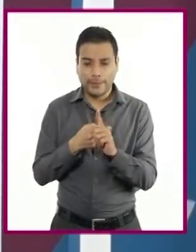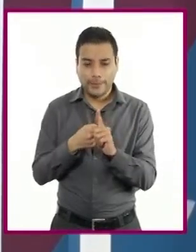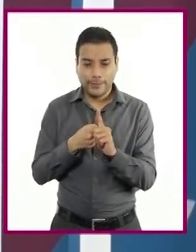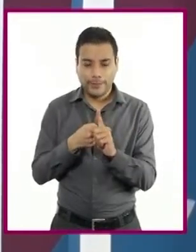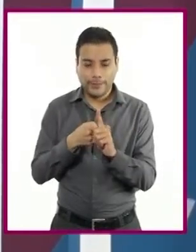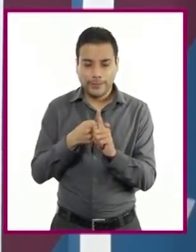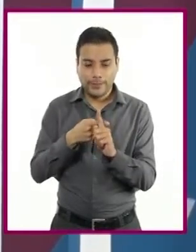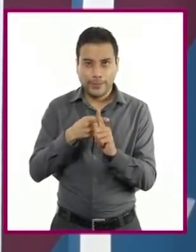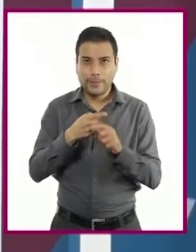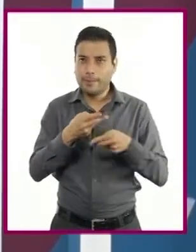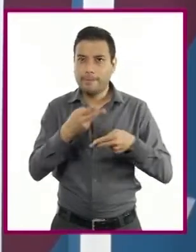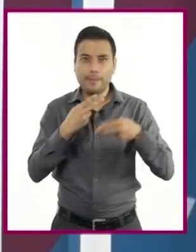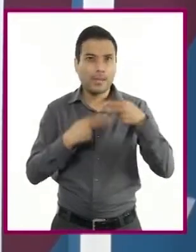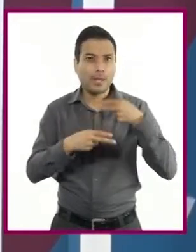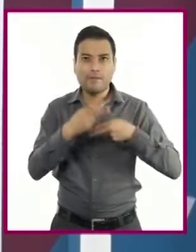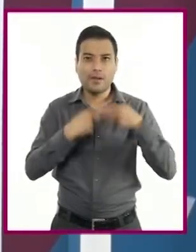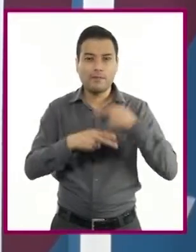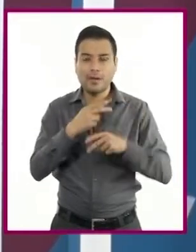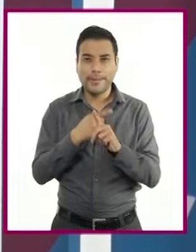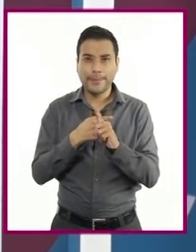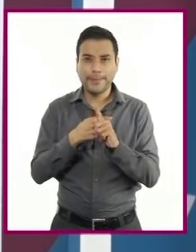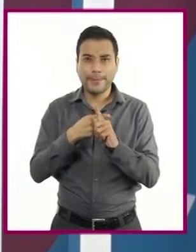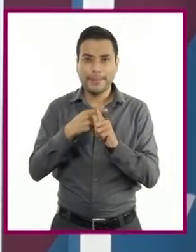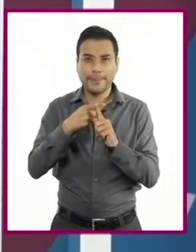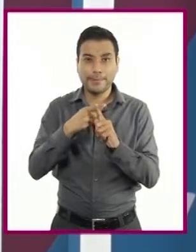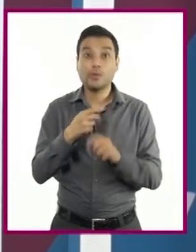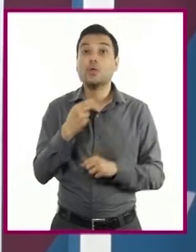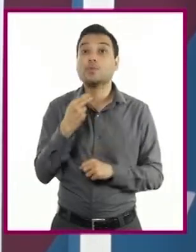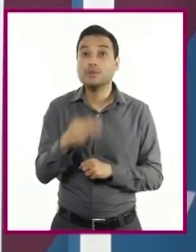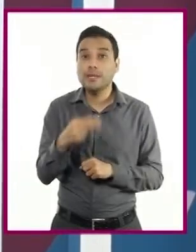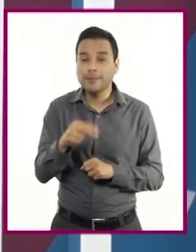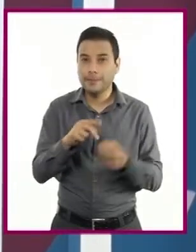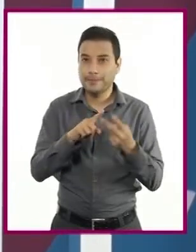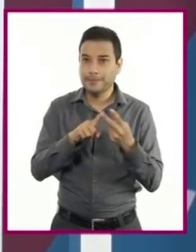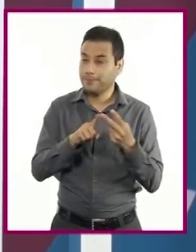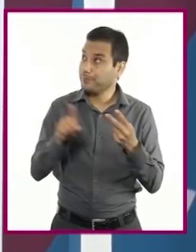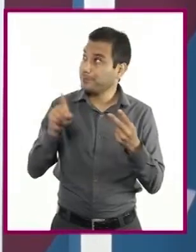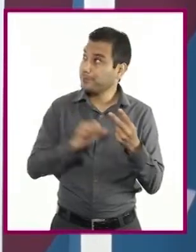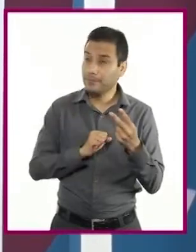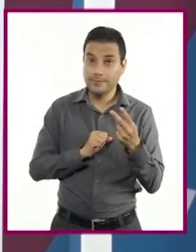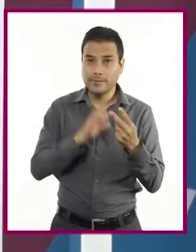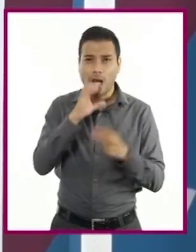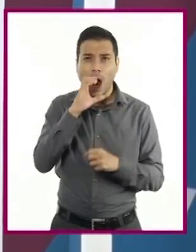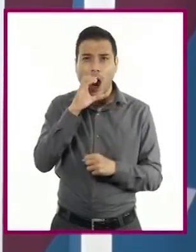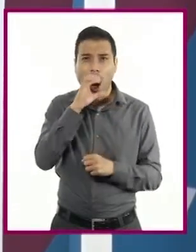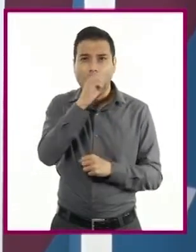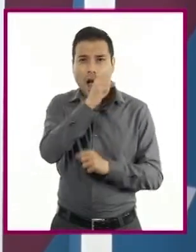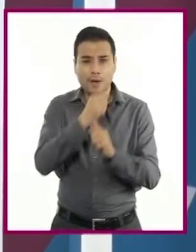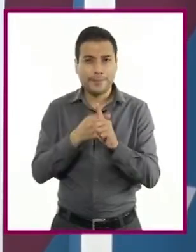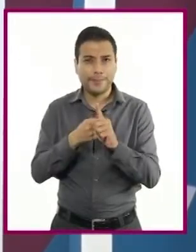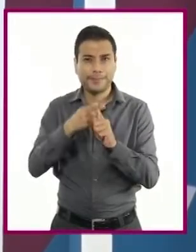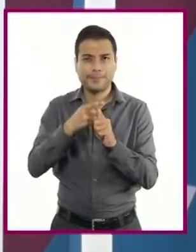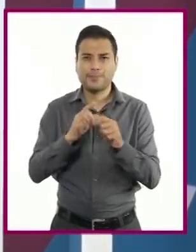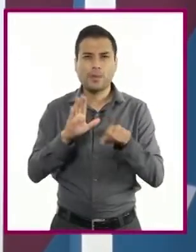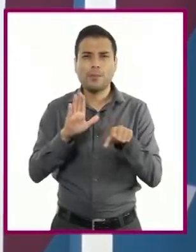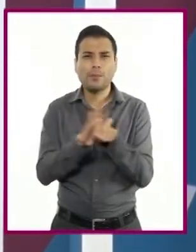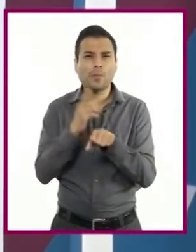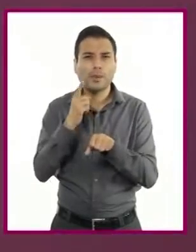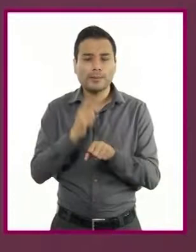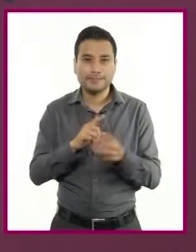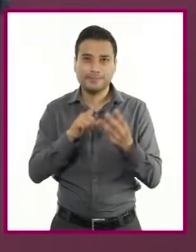todas partes del mundo, lo que también se conoce como calentamiento global y se deriva de la emisión de gases de efecto